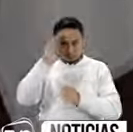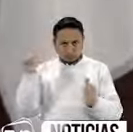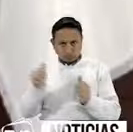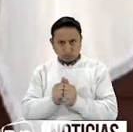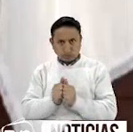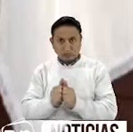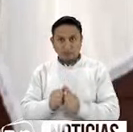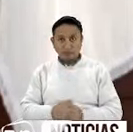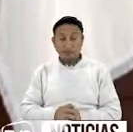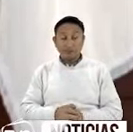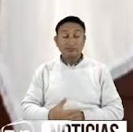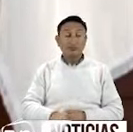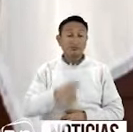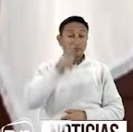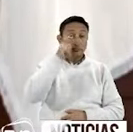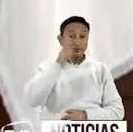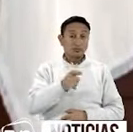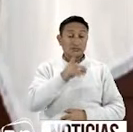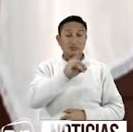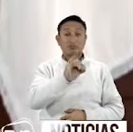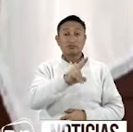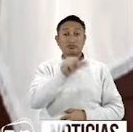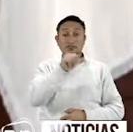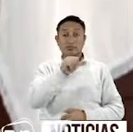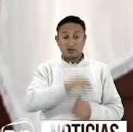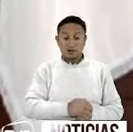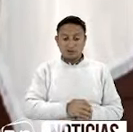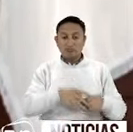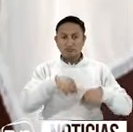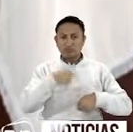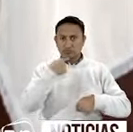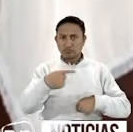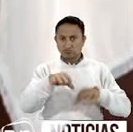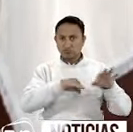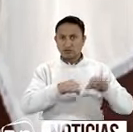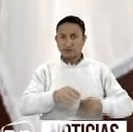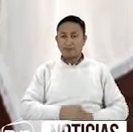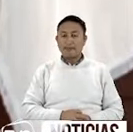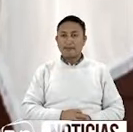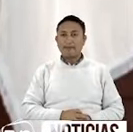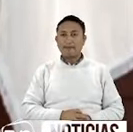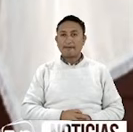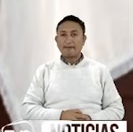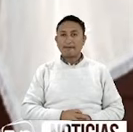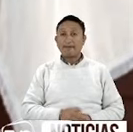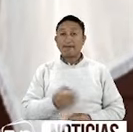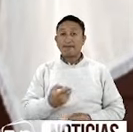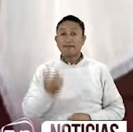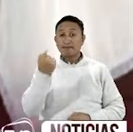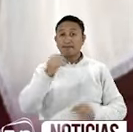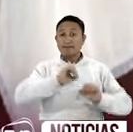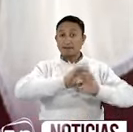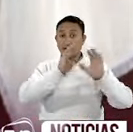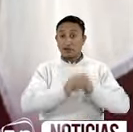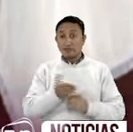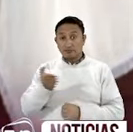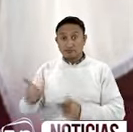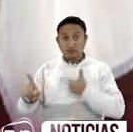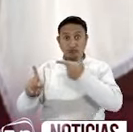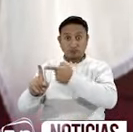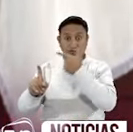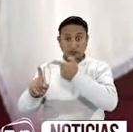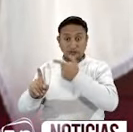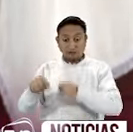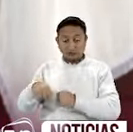En cambio, la fiscal general de la Nación, Diana Salazar, sí se refirió al caso. Debemos tener claro que este hecho atroz trae consigo